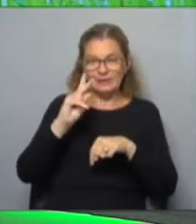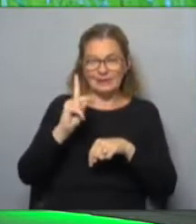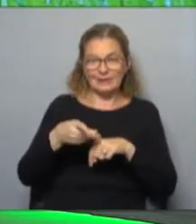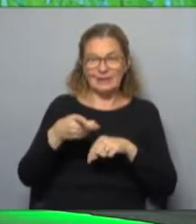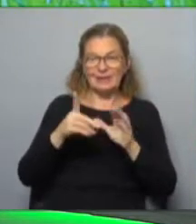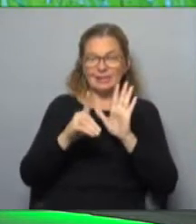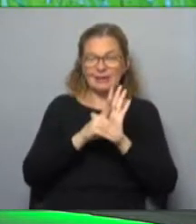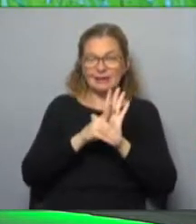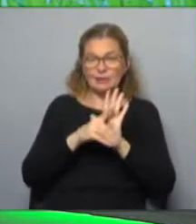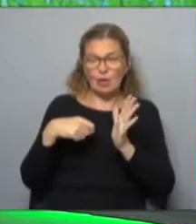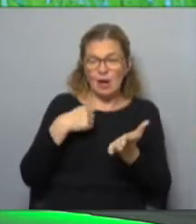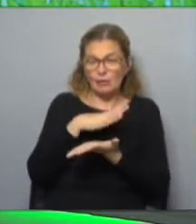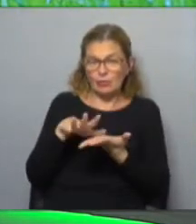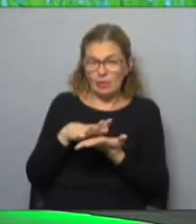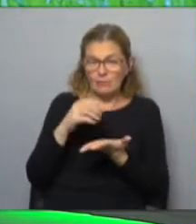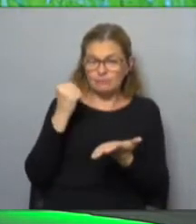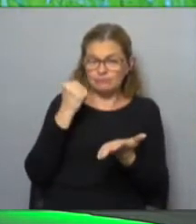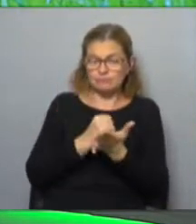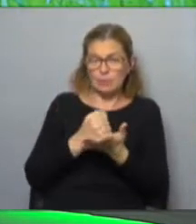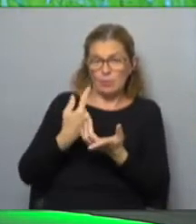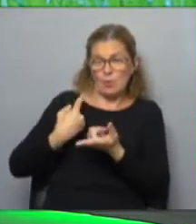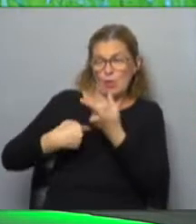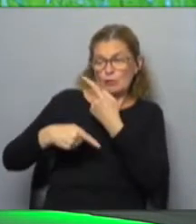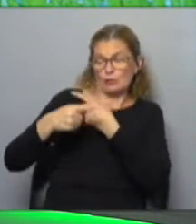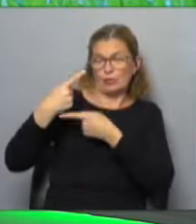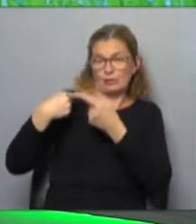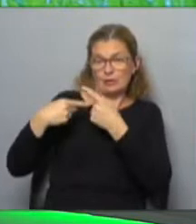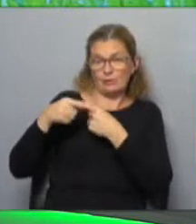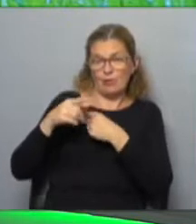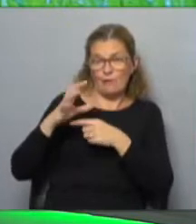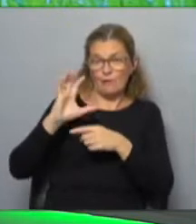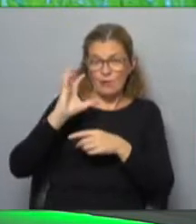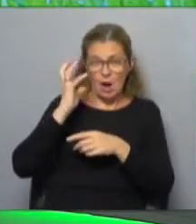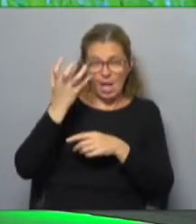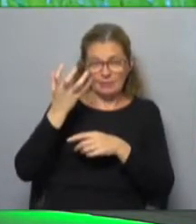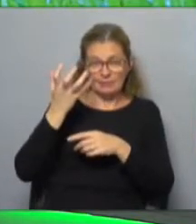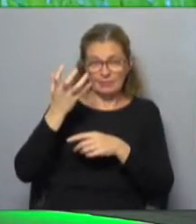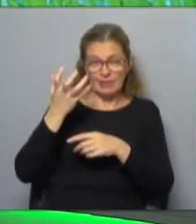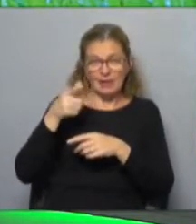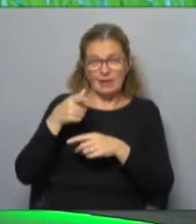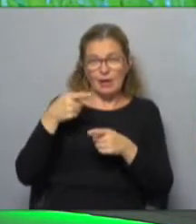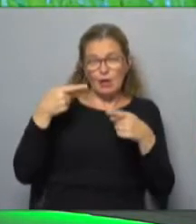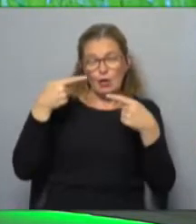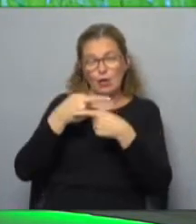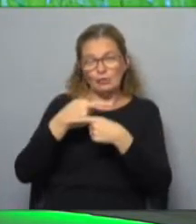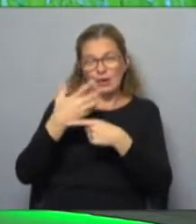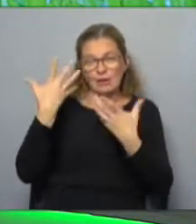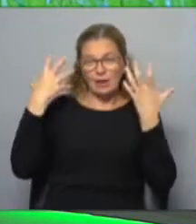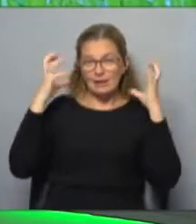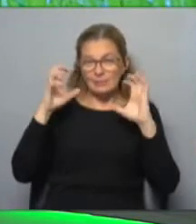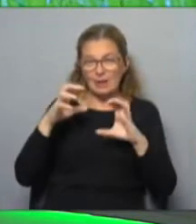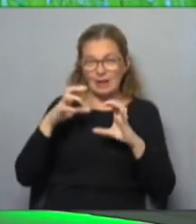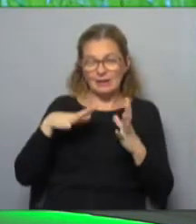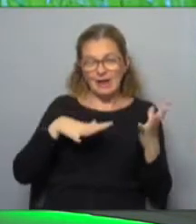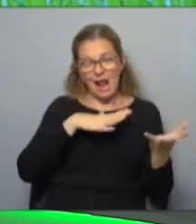fuerte marca en la sociedad por el gran retroceso que implica el fomentar la violencia, la crueldad hacia los animales y el daño